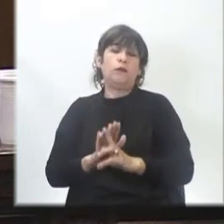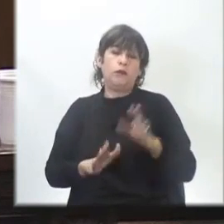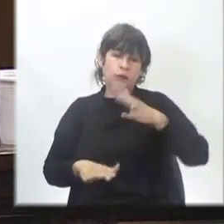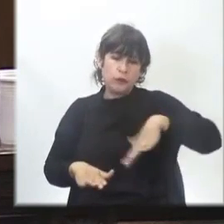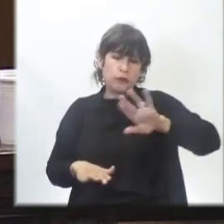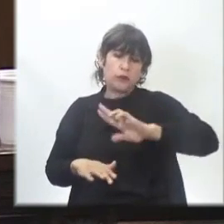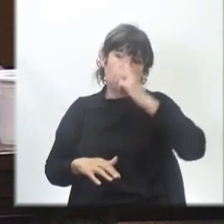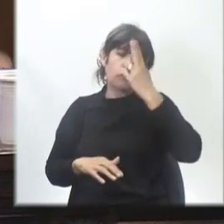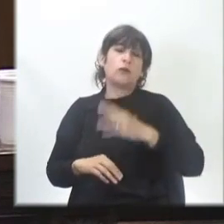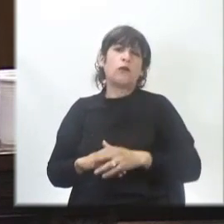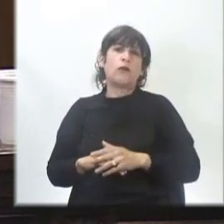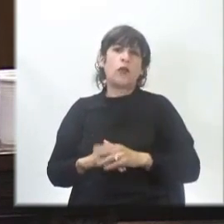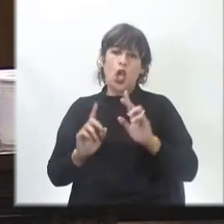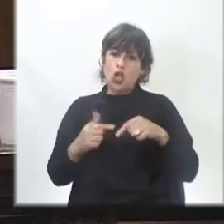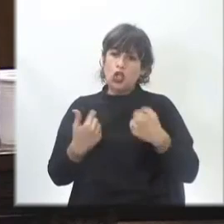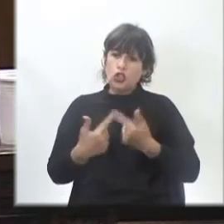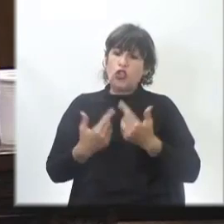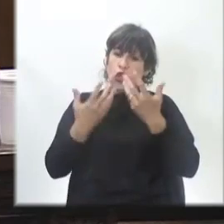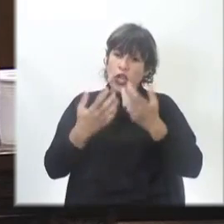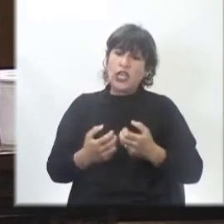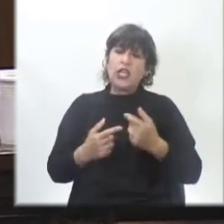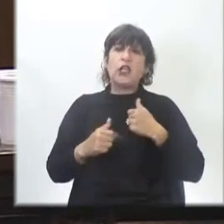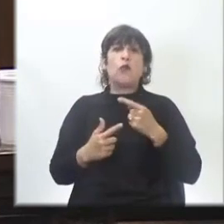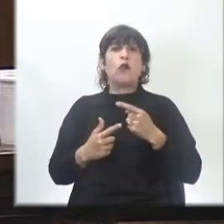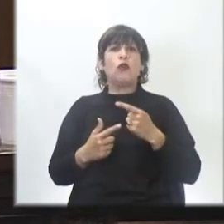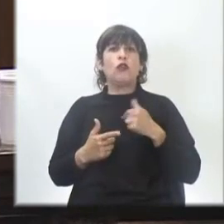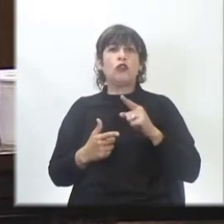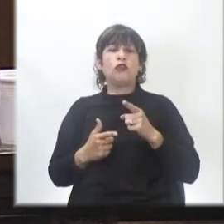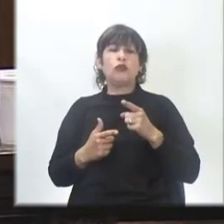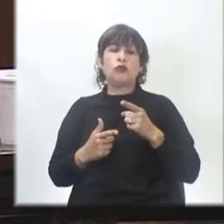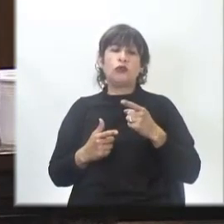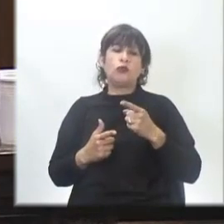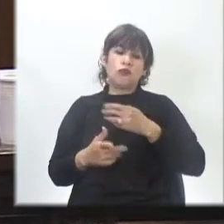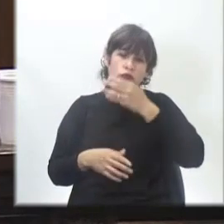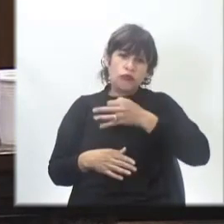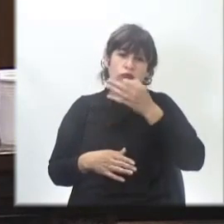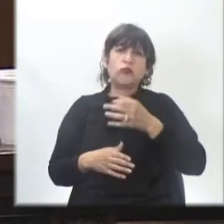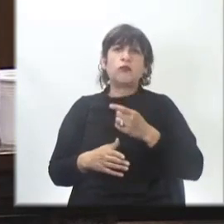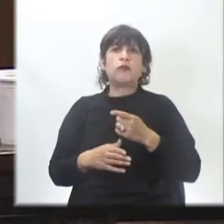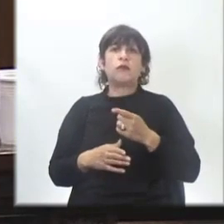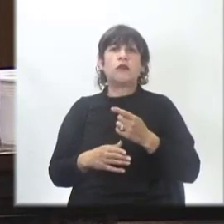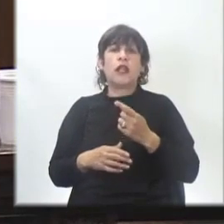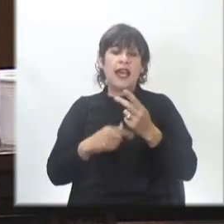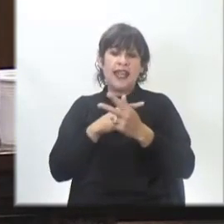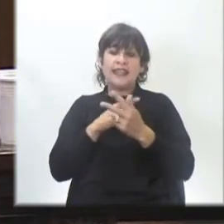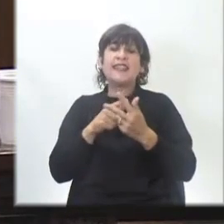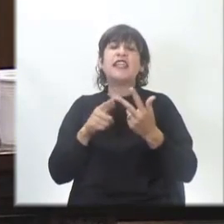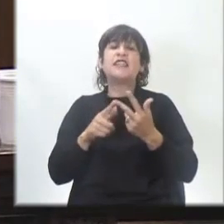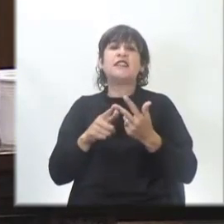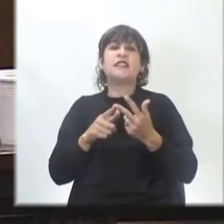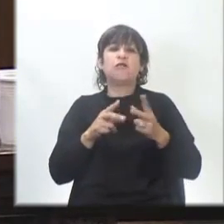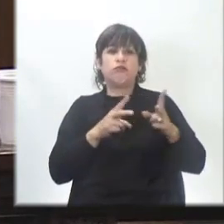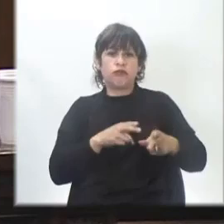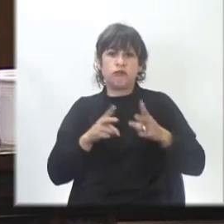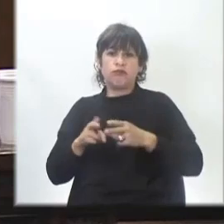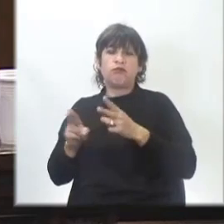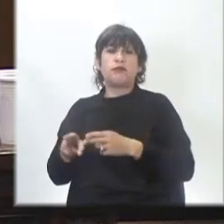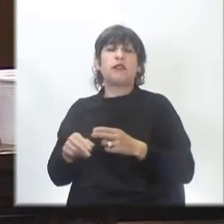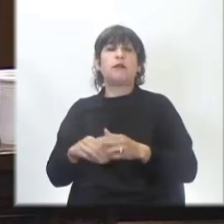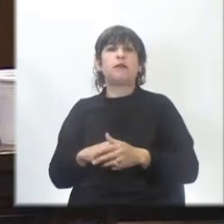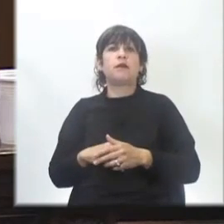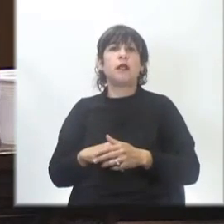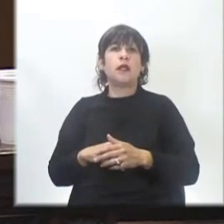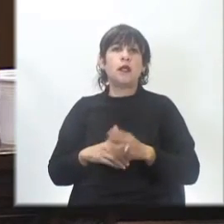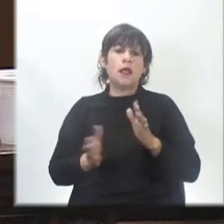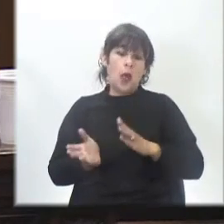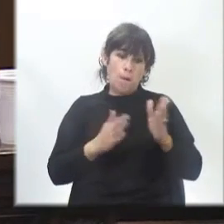Nosotros queremos referirnos o queremos hacer una intervención dividida en 3 capítulos. Por un